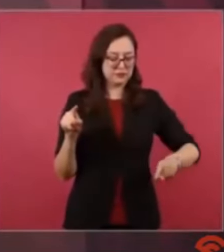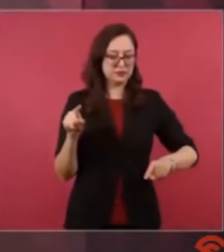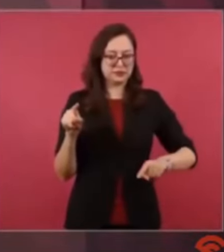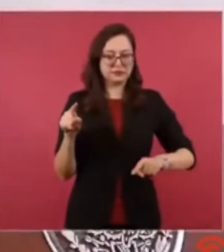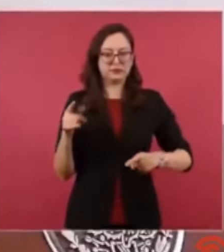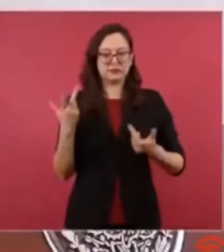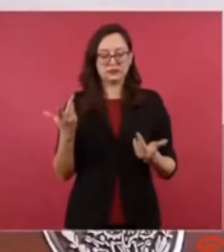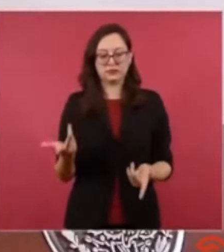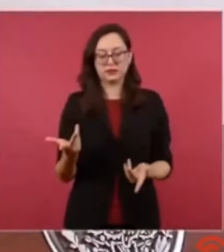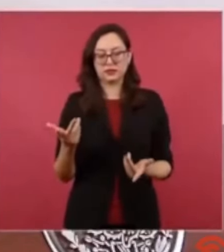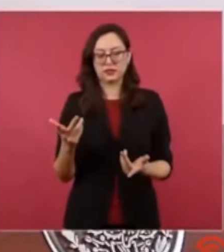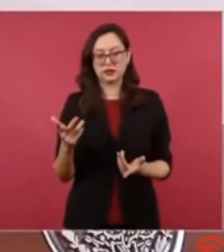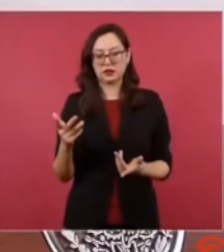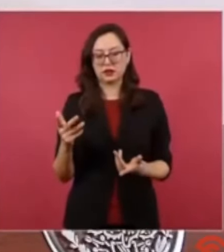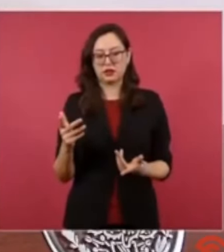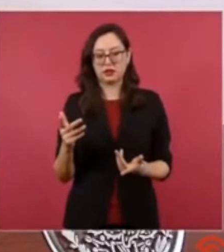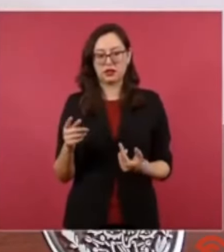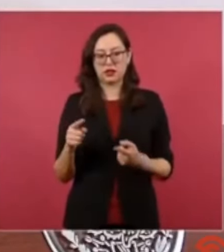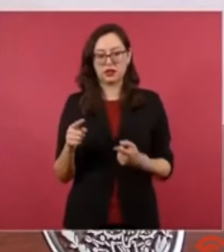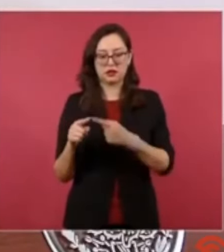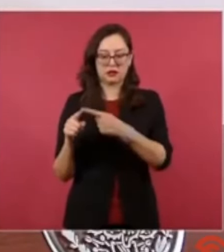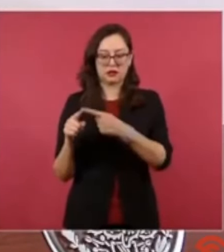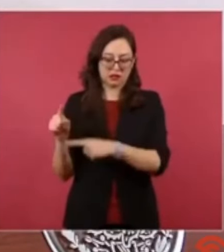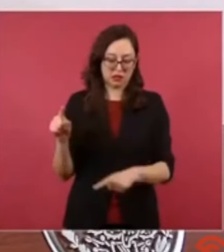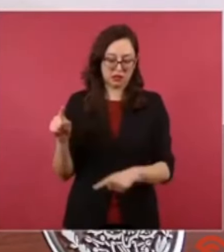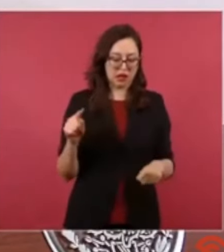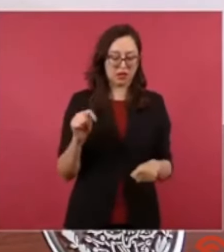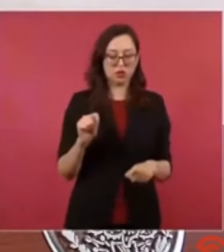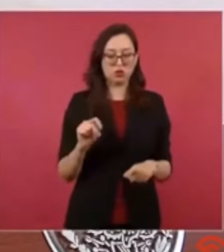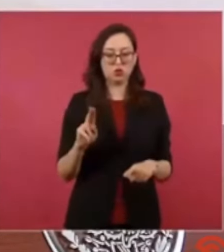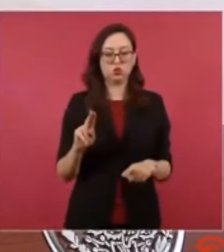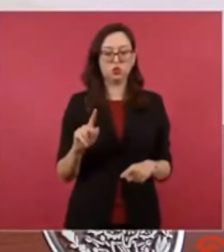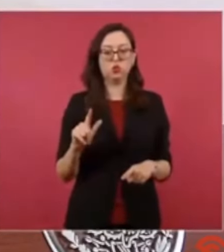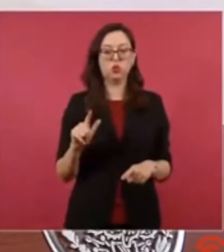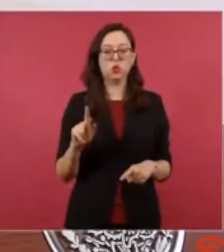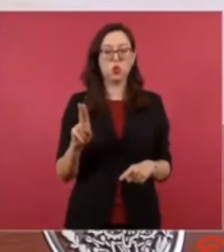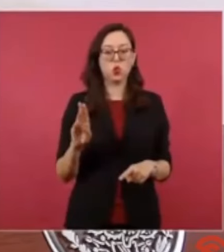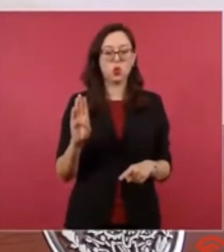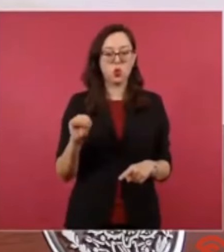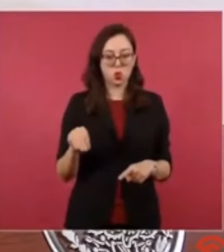en el tramo de Playa del Carmen a Tulum,